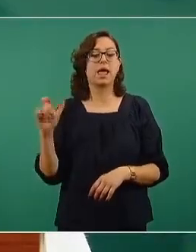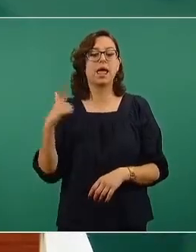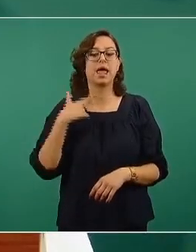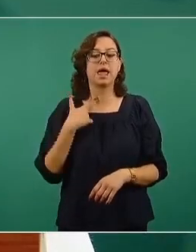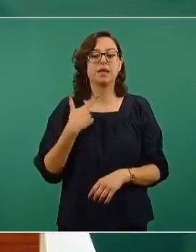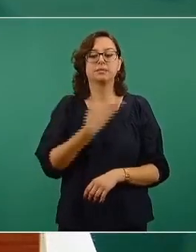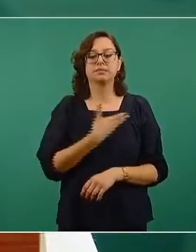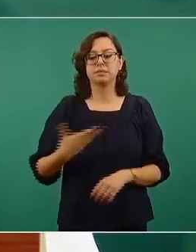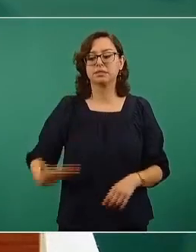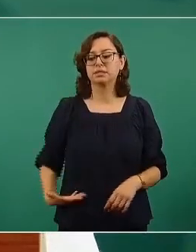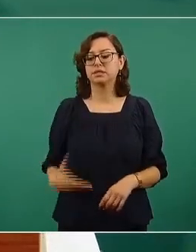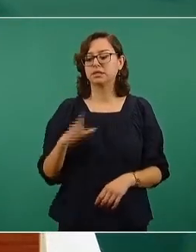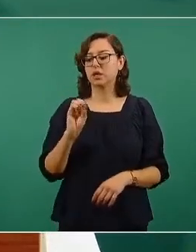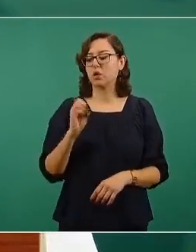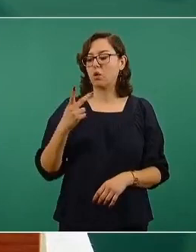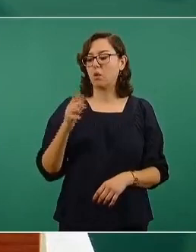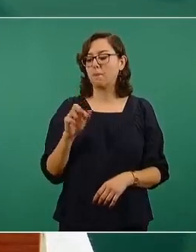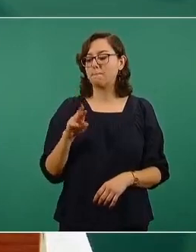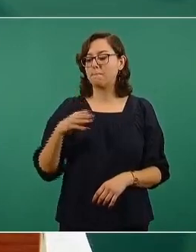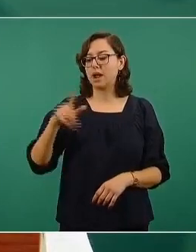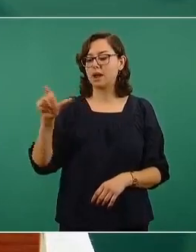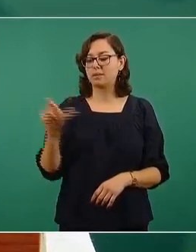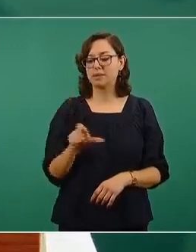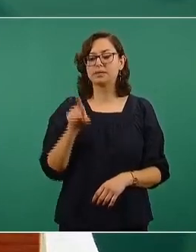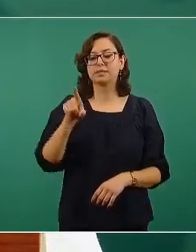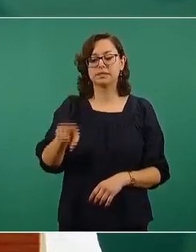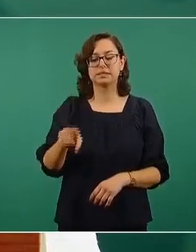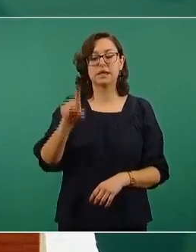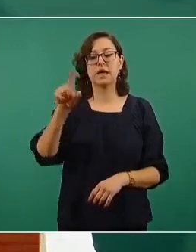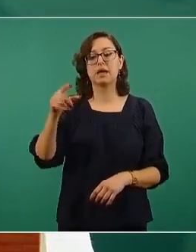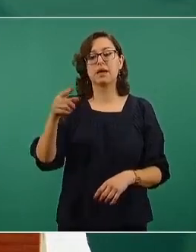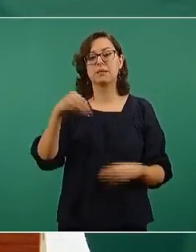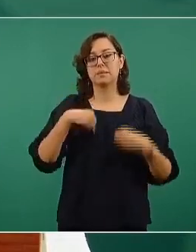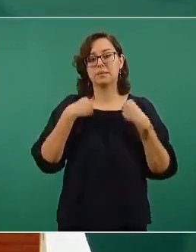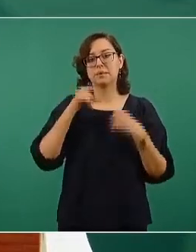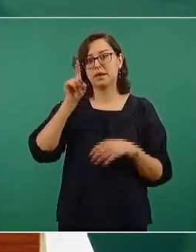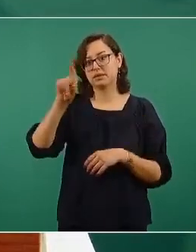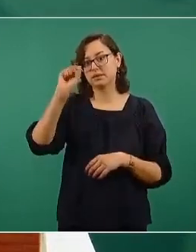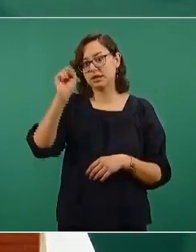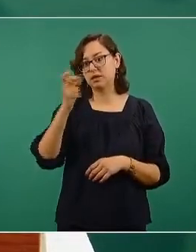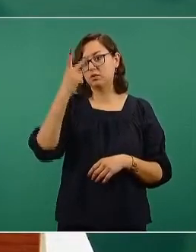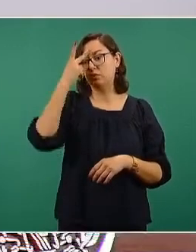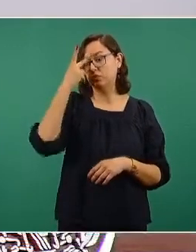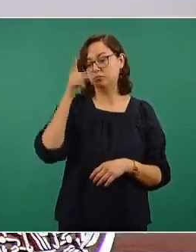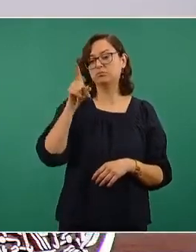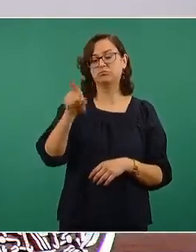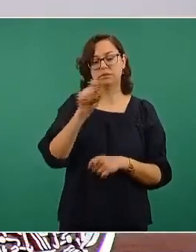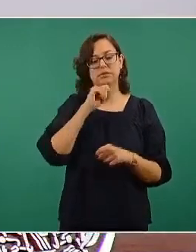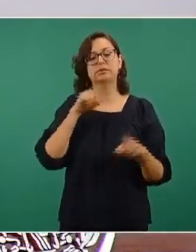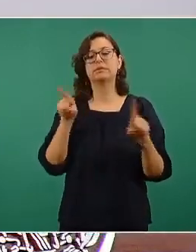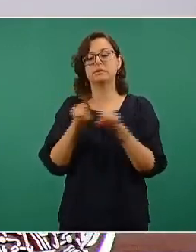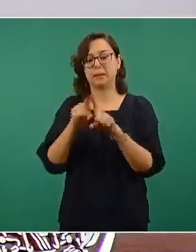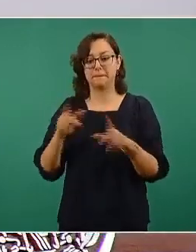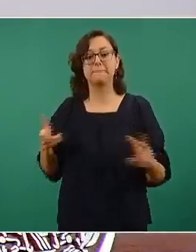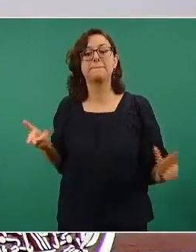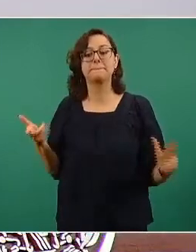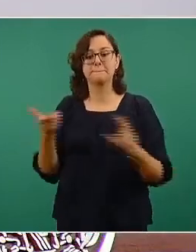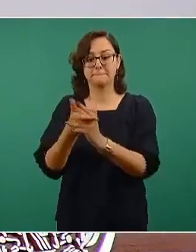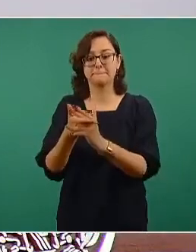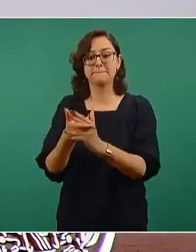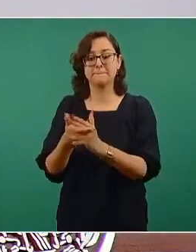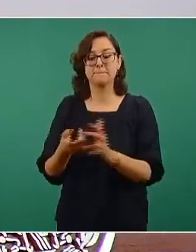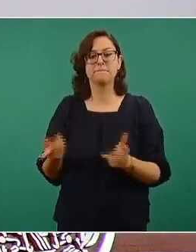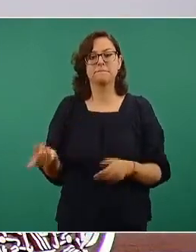Potosí, también aspirante a cargo de elección popular y por cuya investigación la Fiscalía